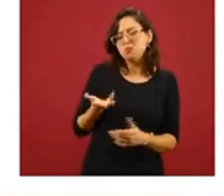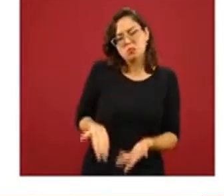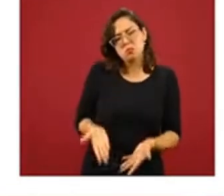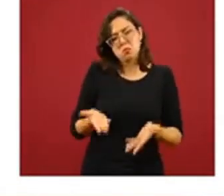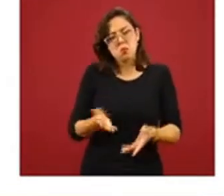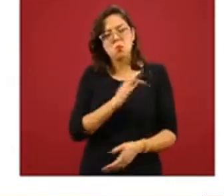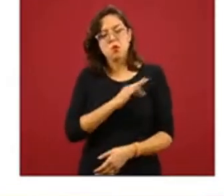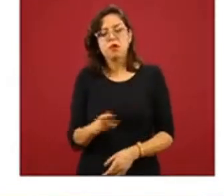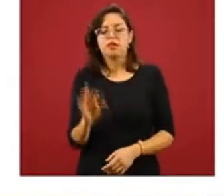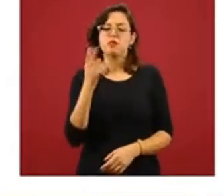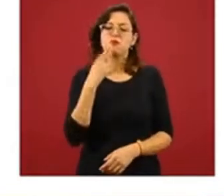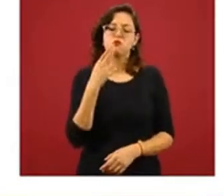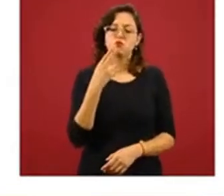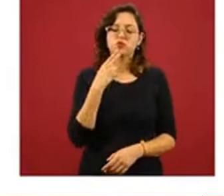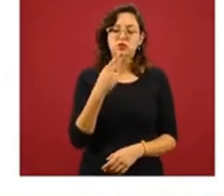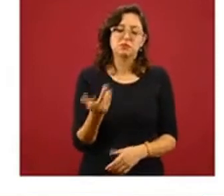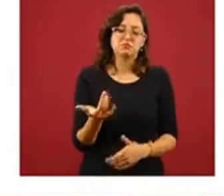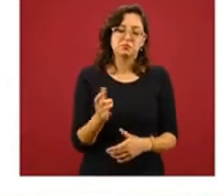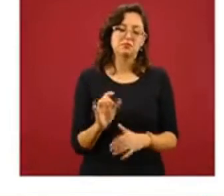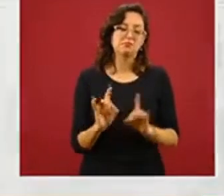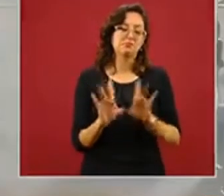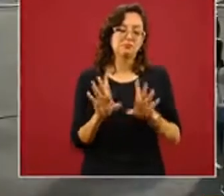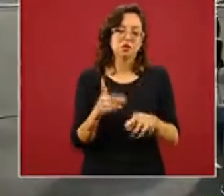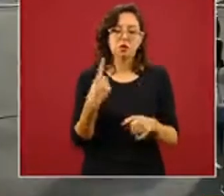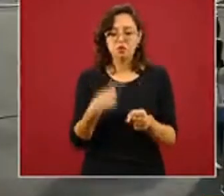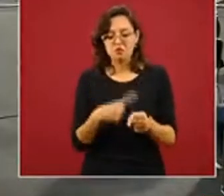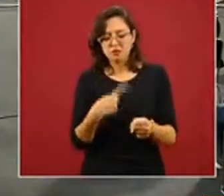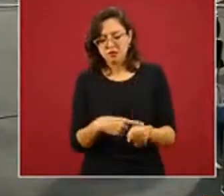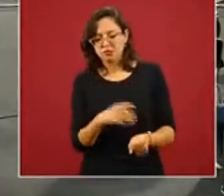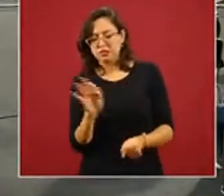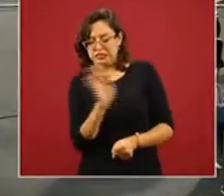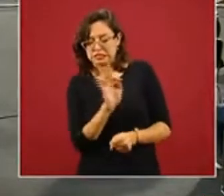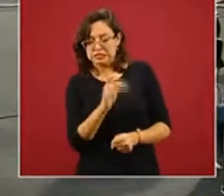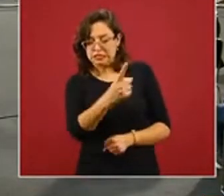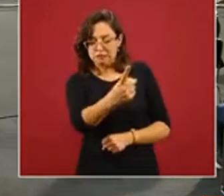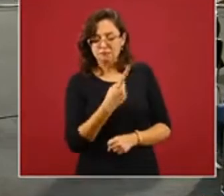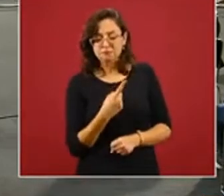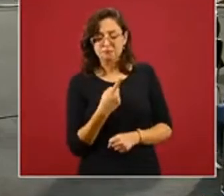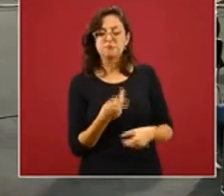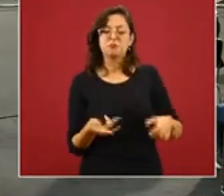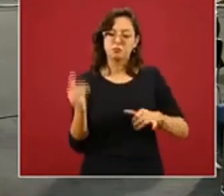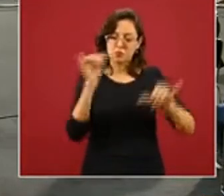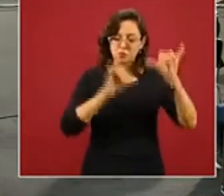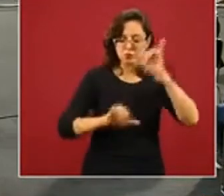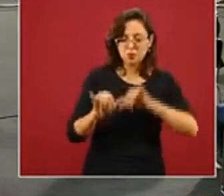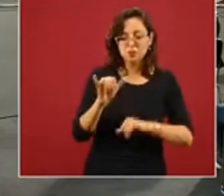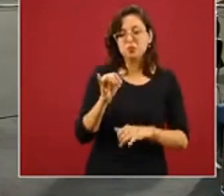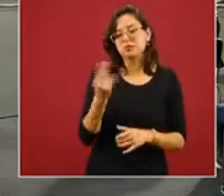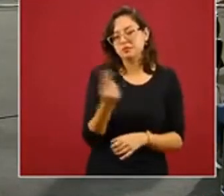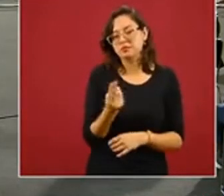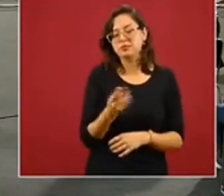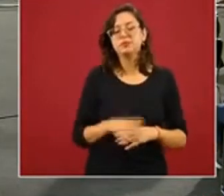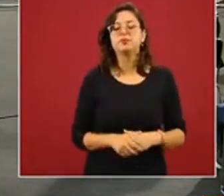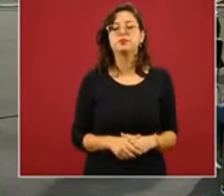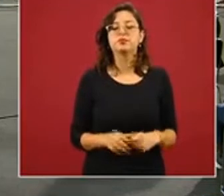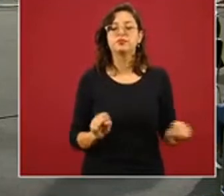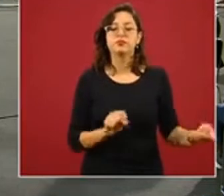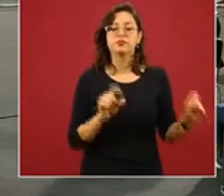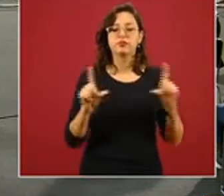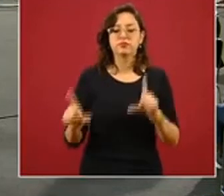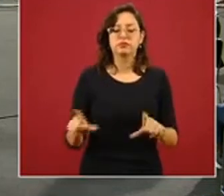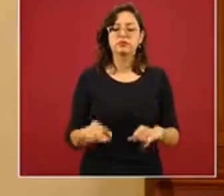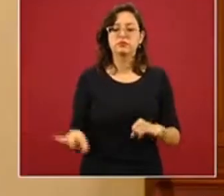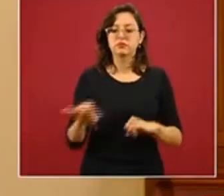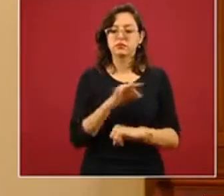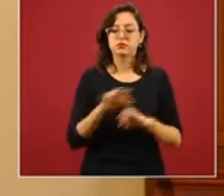cuando así sean demandadas en el sentido de que un caso sospechoso se presente y las requiera. Veamos la siguiente diapositiva, que sería la última